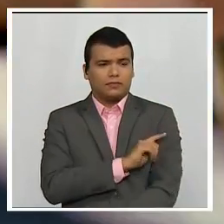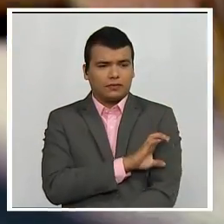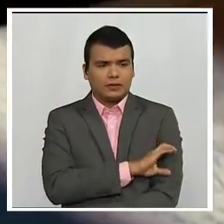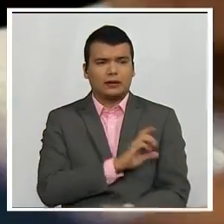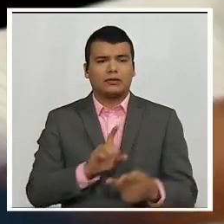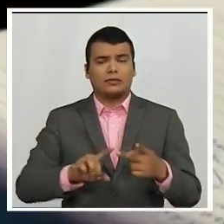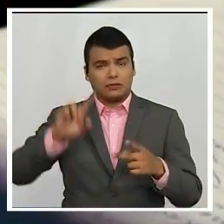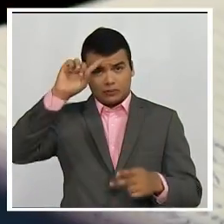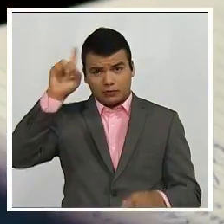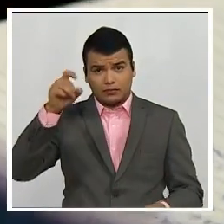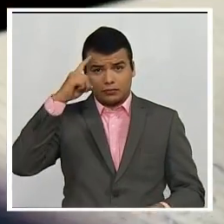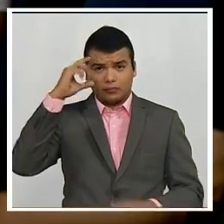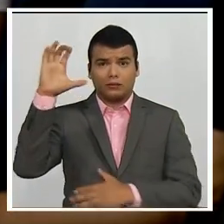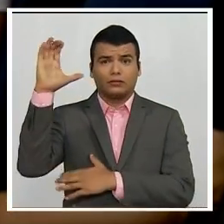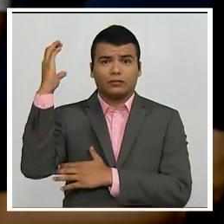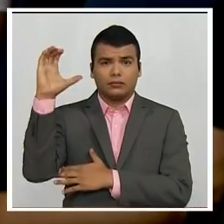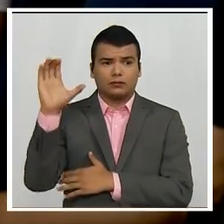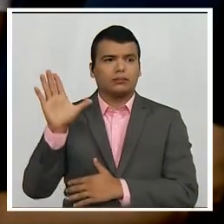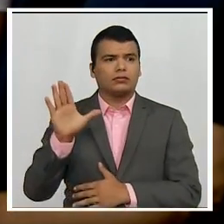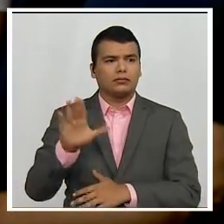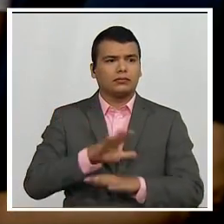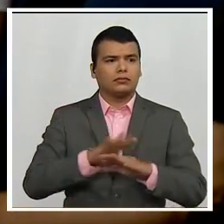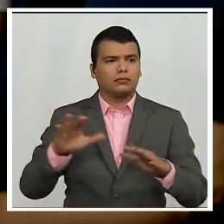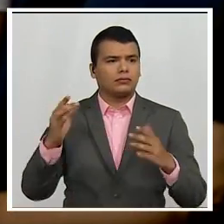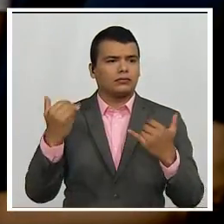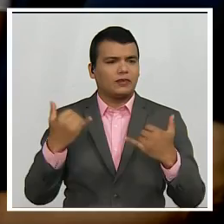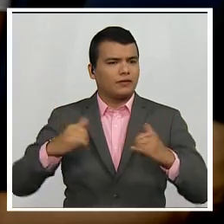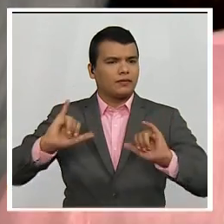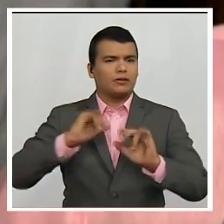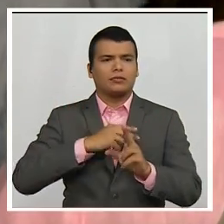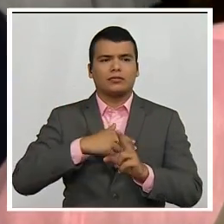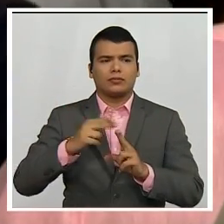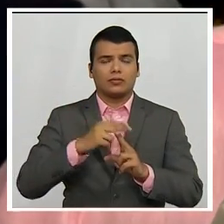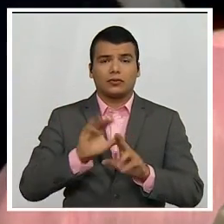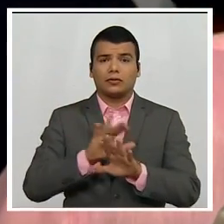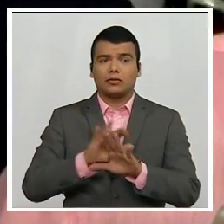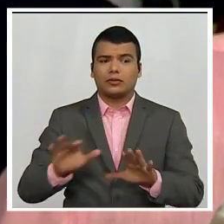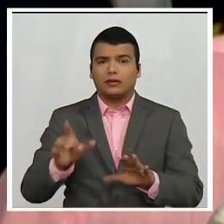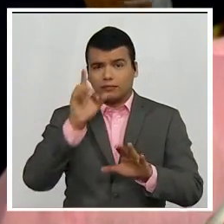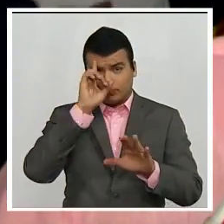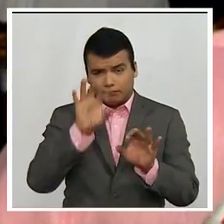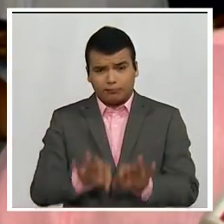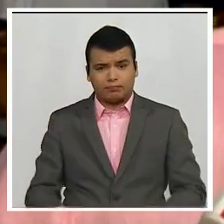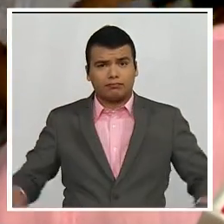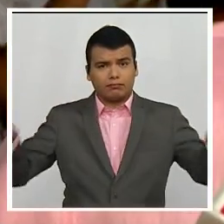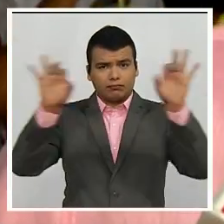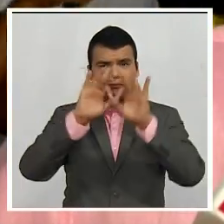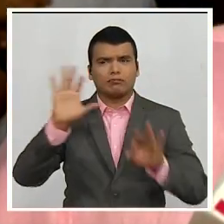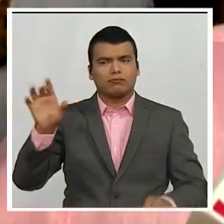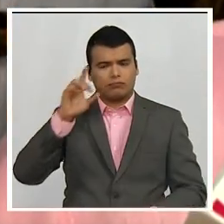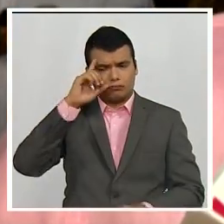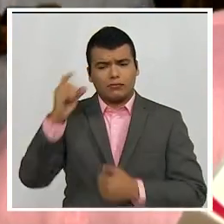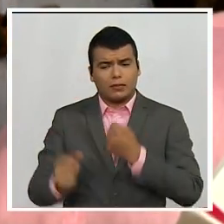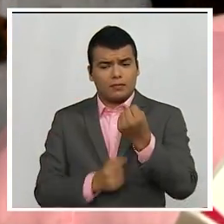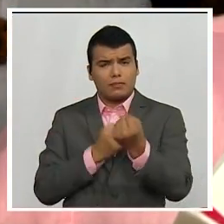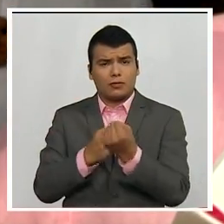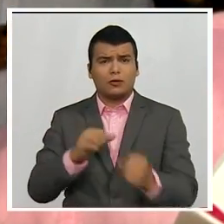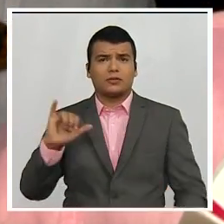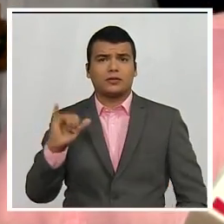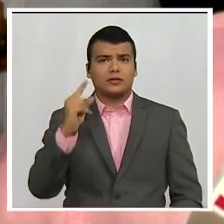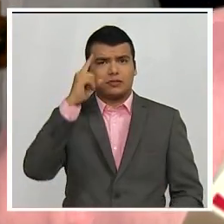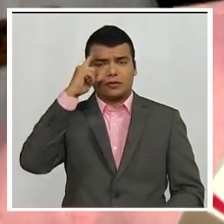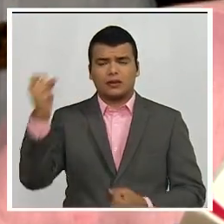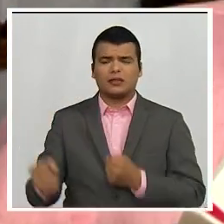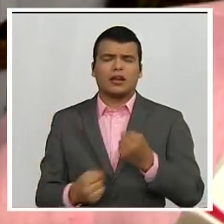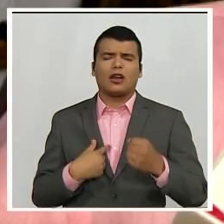y el gobierno colombiano está terminando se necesita que el pueblo diga si apoyamos que termine porque si dicen que no